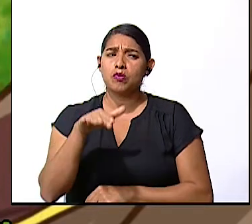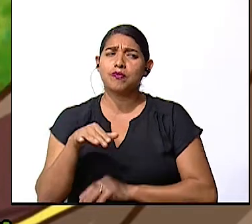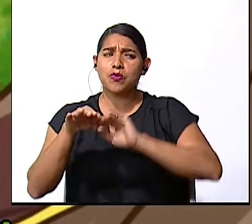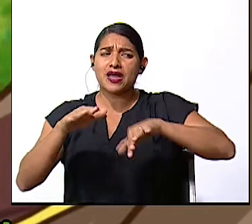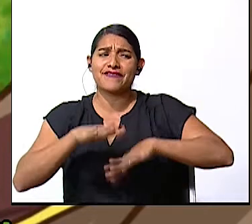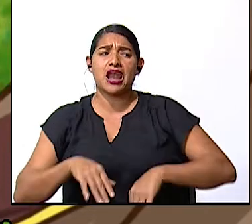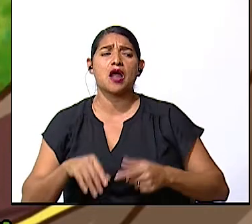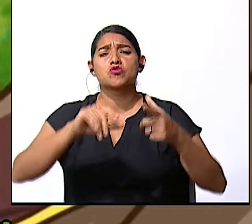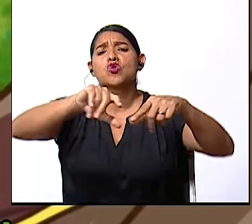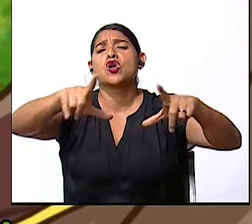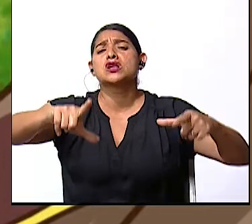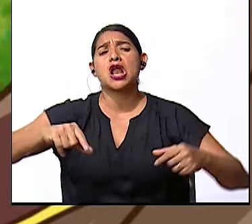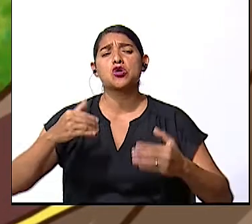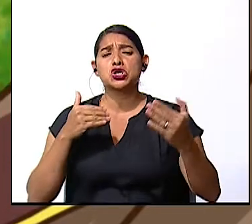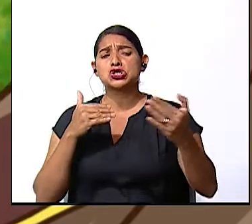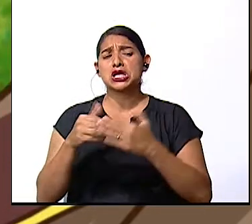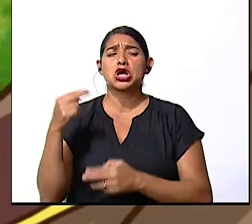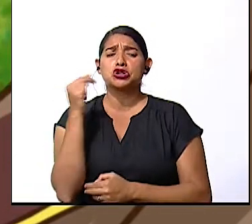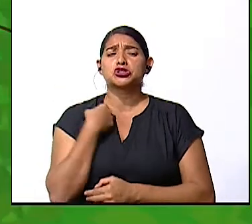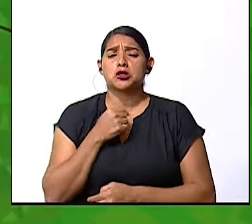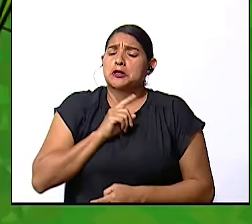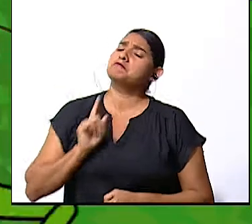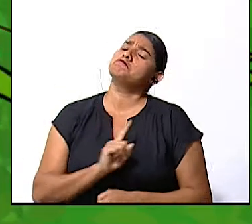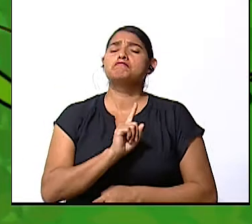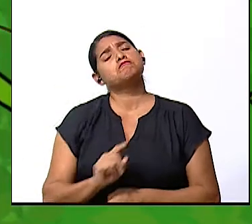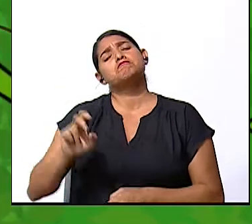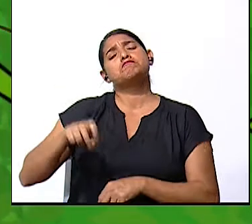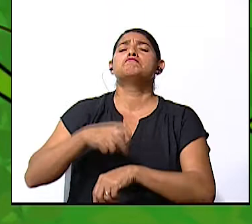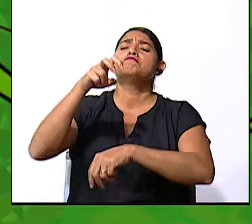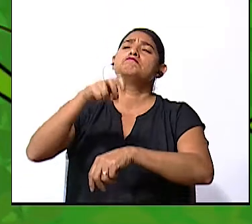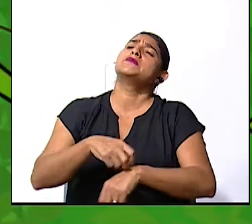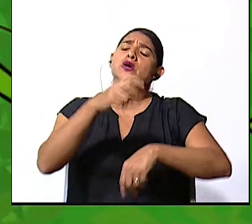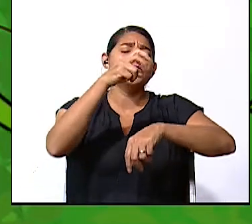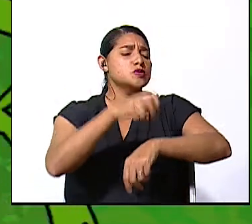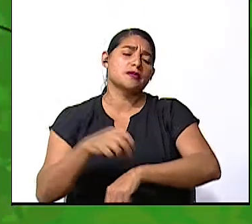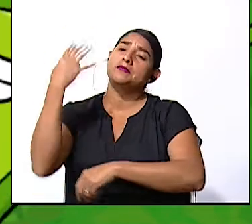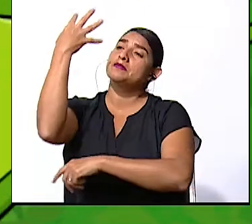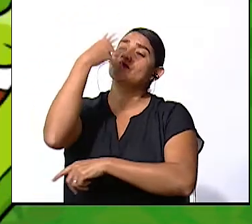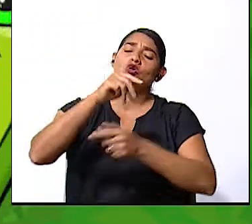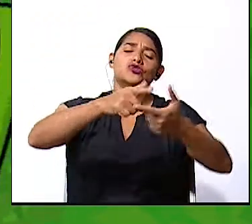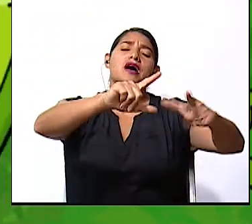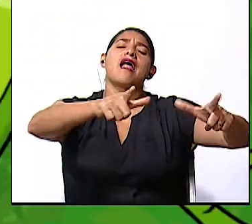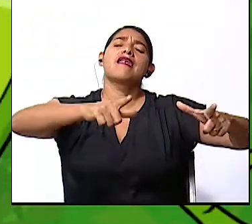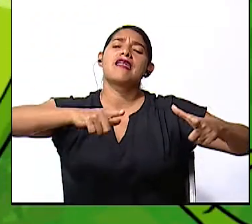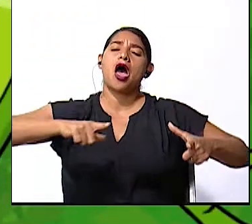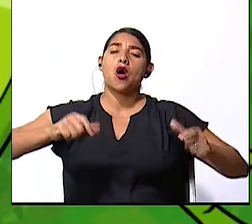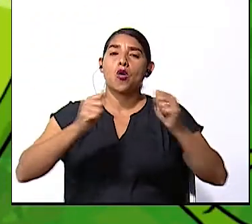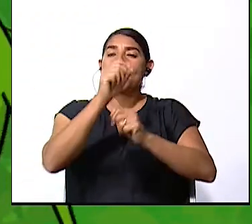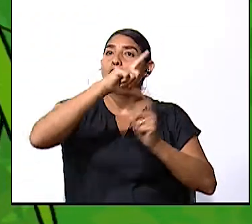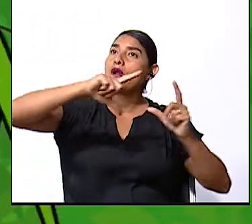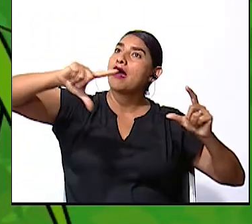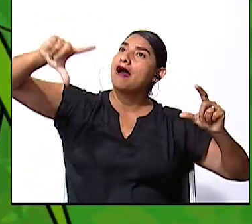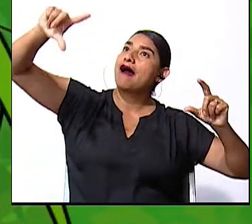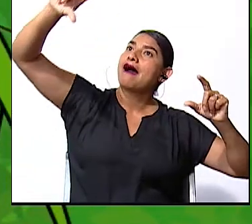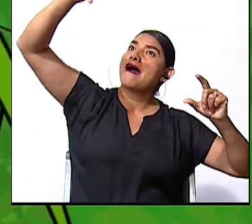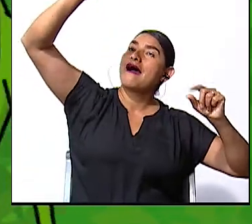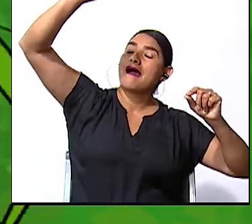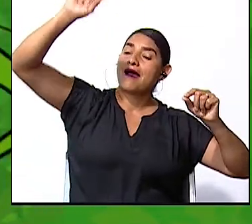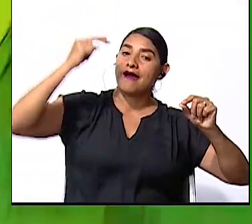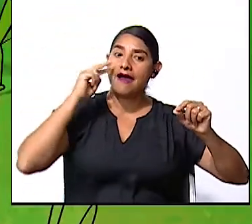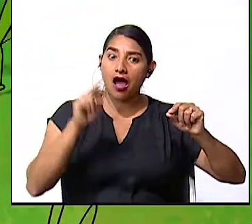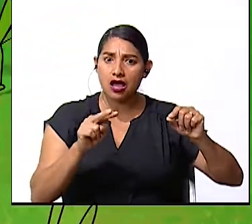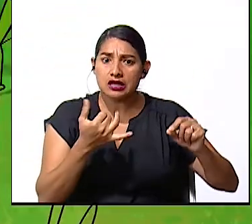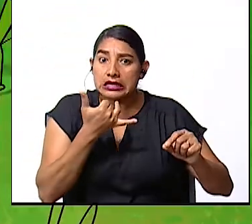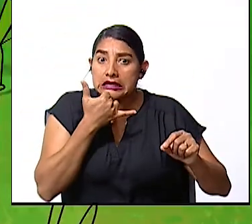una lagunita no tan noticiosa. ¡Hermosa laguna! ¡Con una luna! ¿Y